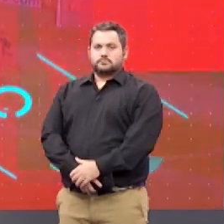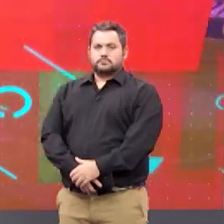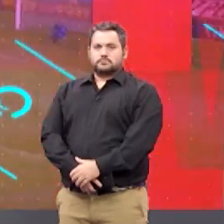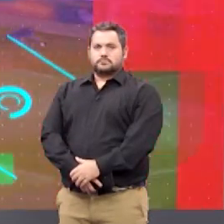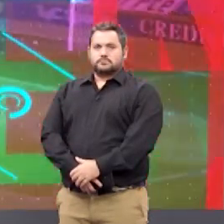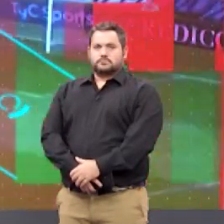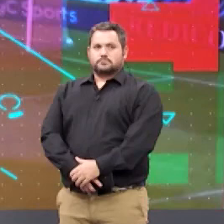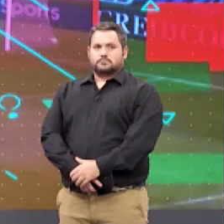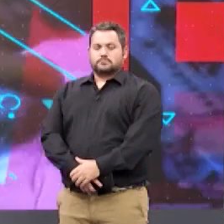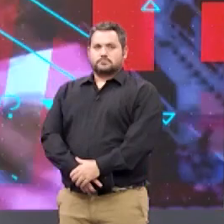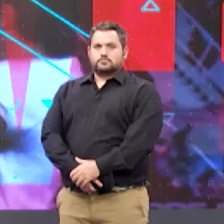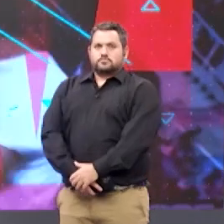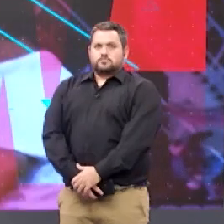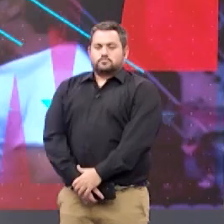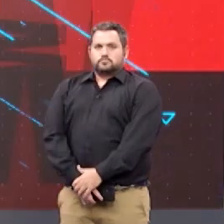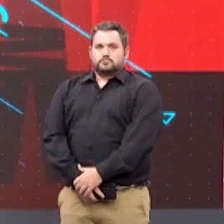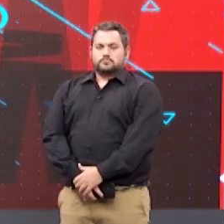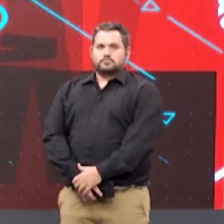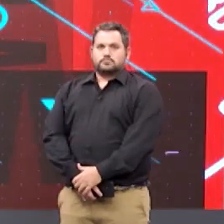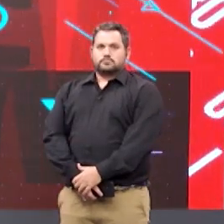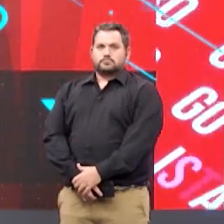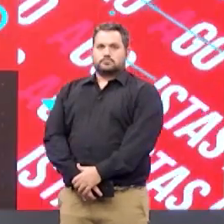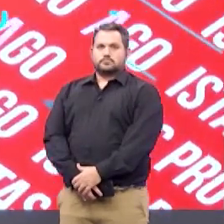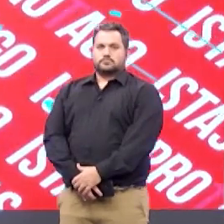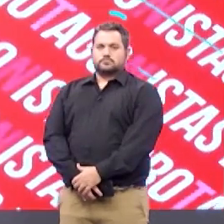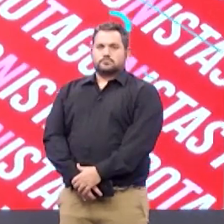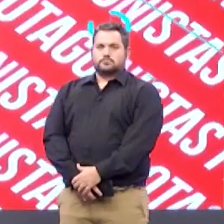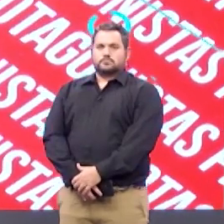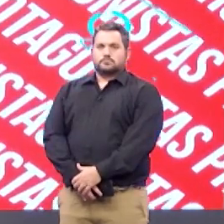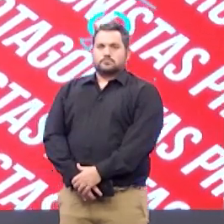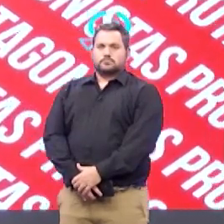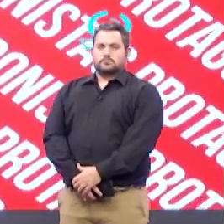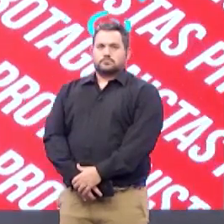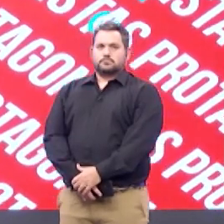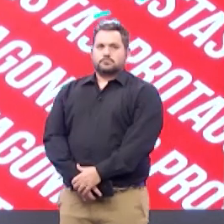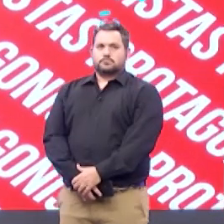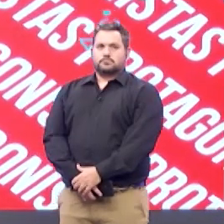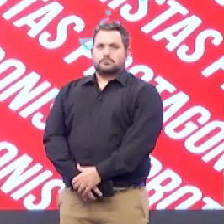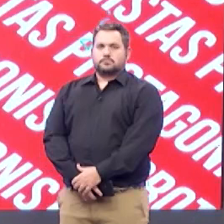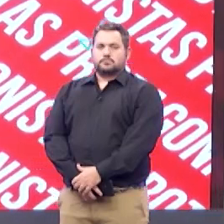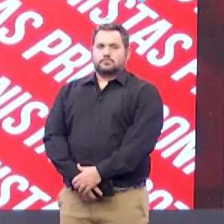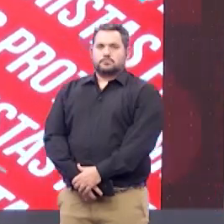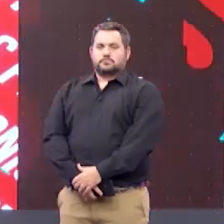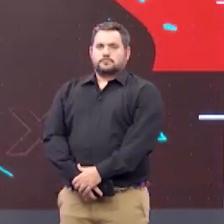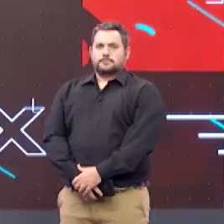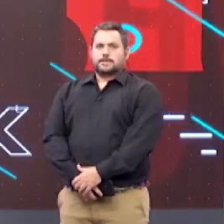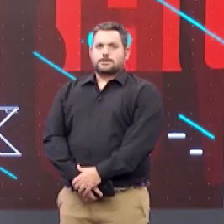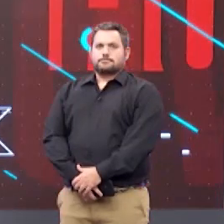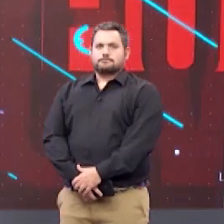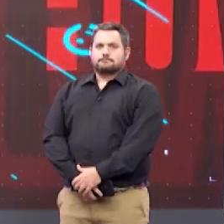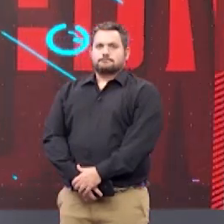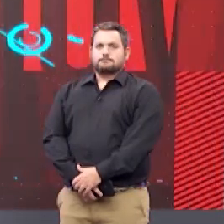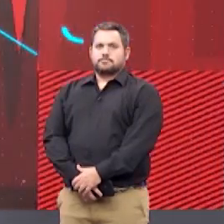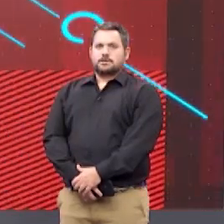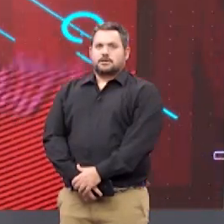estás jodiendo? Claro, sí, puede ser. Pasa, tranquilamente. Laburar de esto y sí, me he quedado así que... Te come. Sí, lejos de